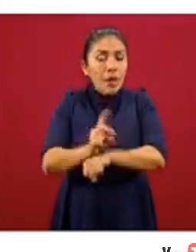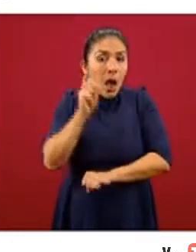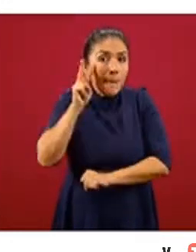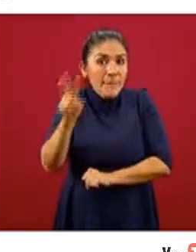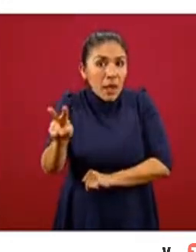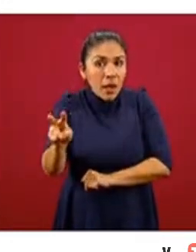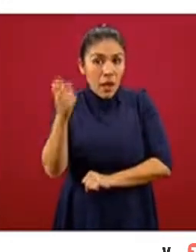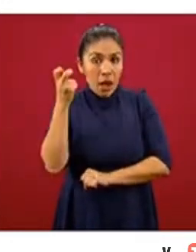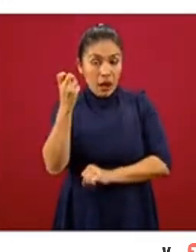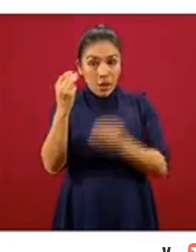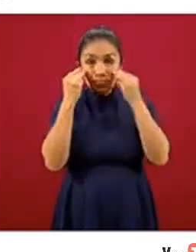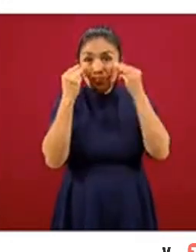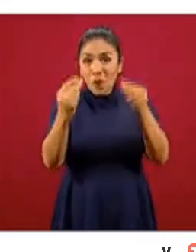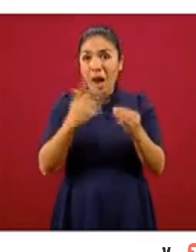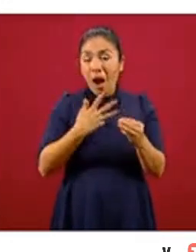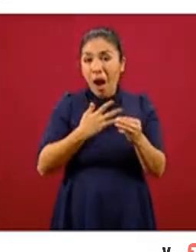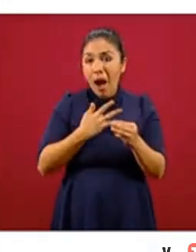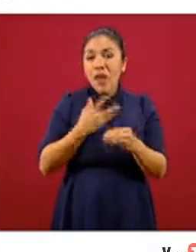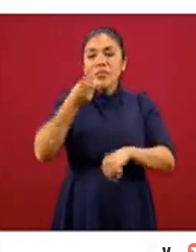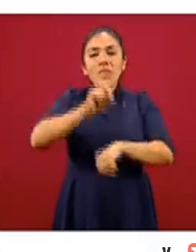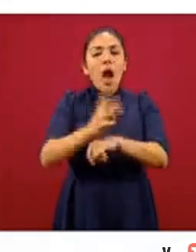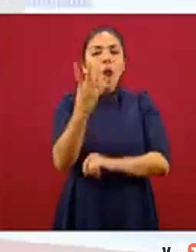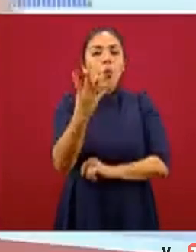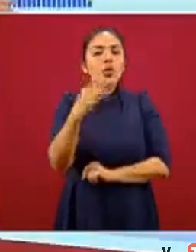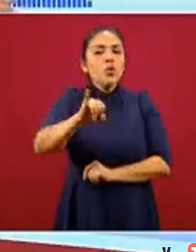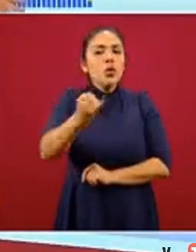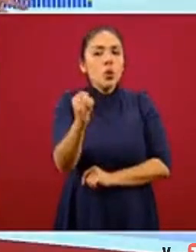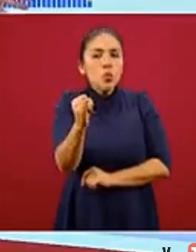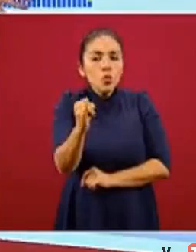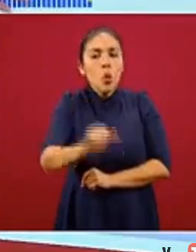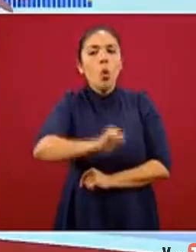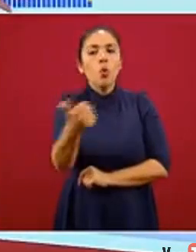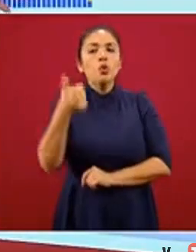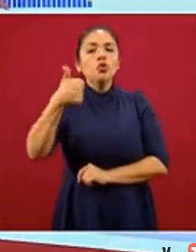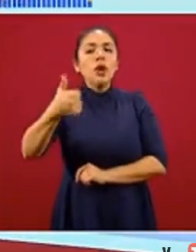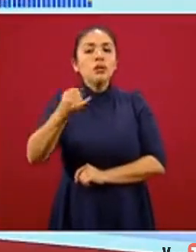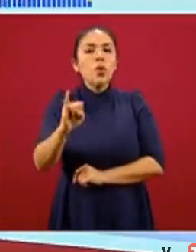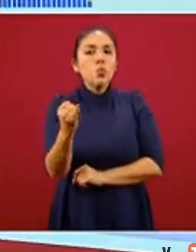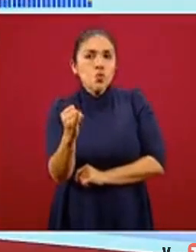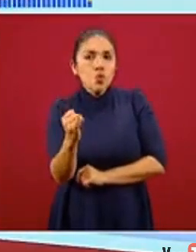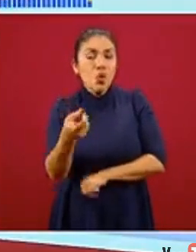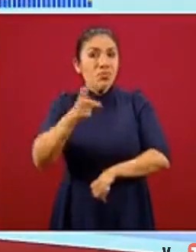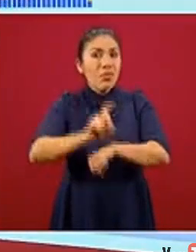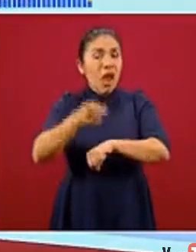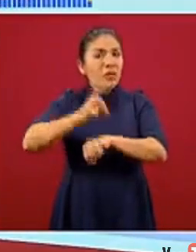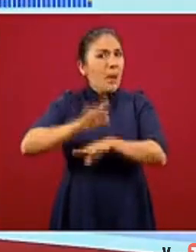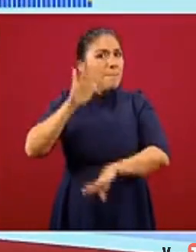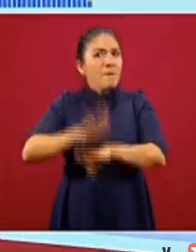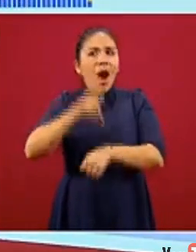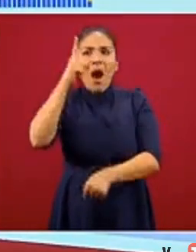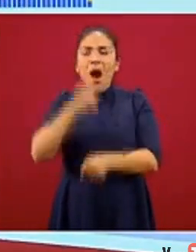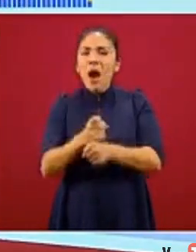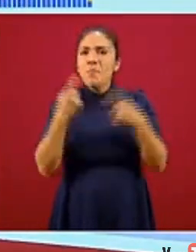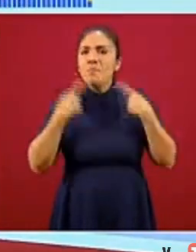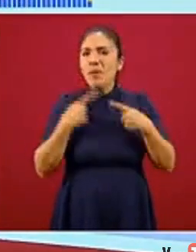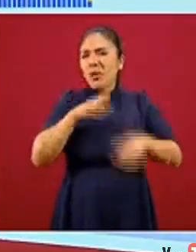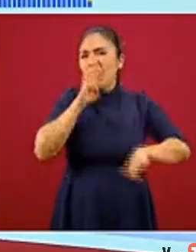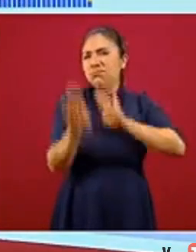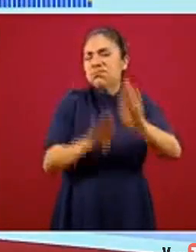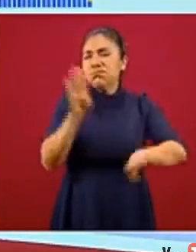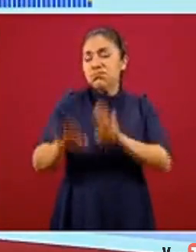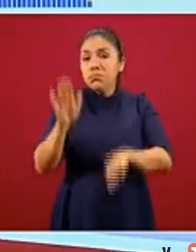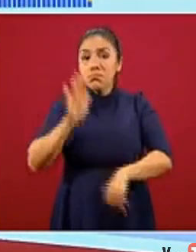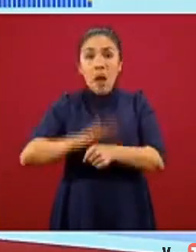muestra 4 de junio y 6 de junio, algunos de los días donde tuvimos esta intensidad de